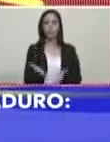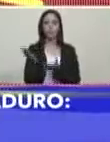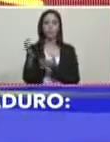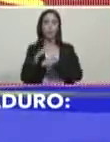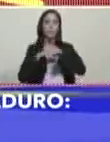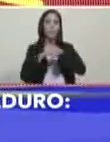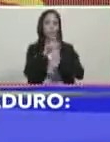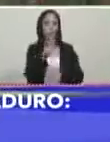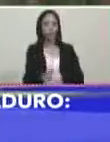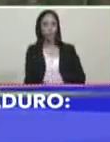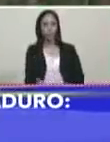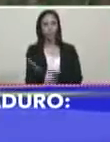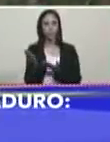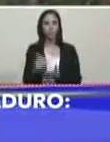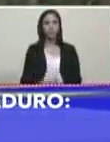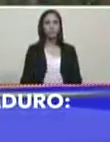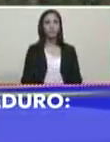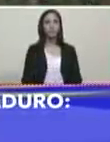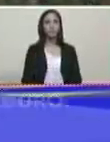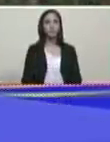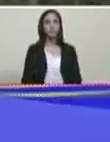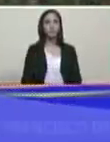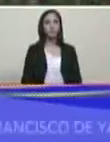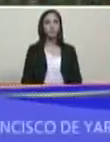Castro Soteldo.